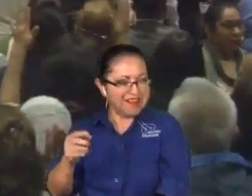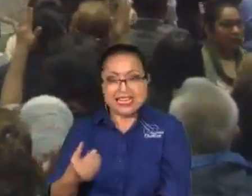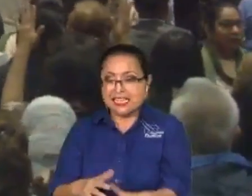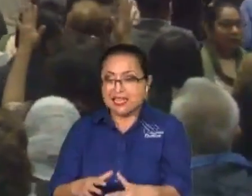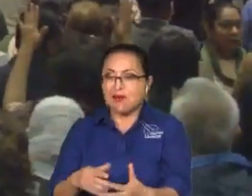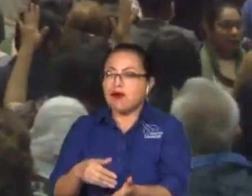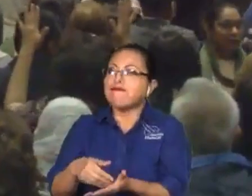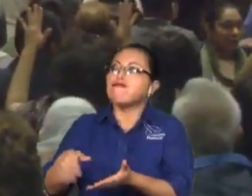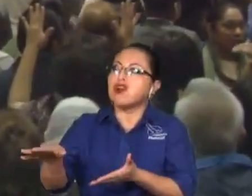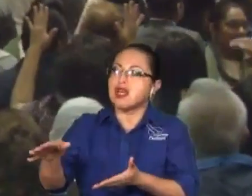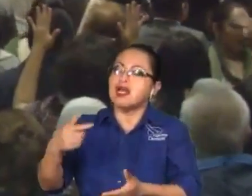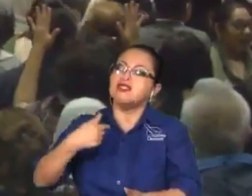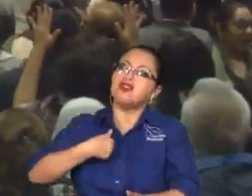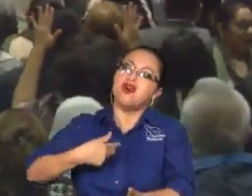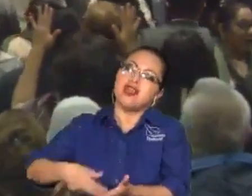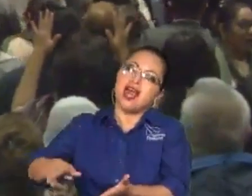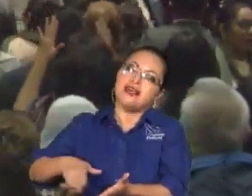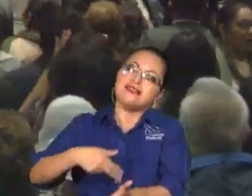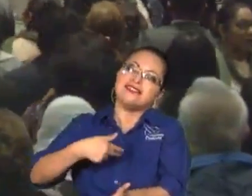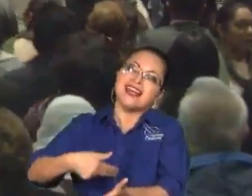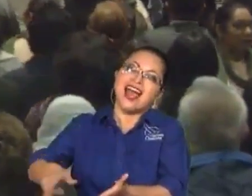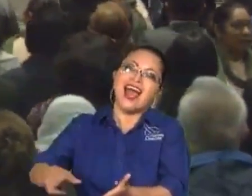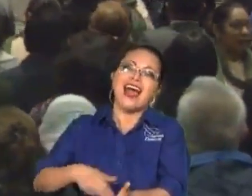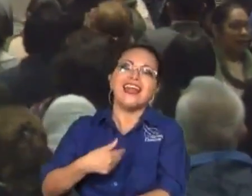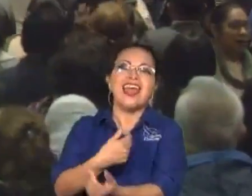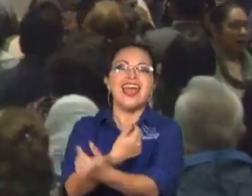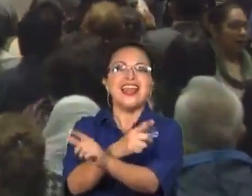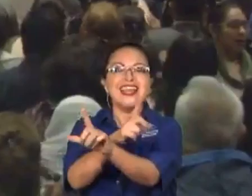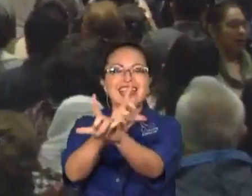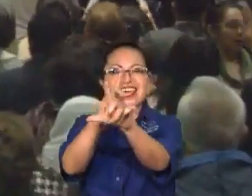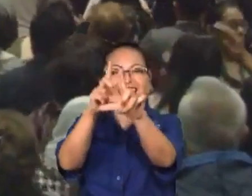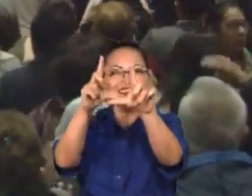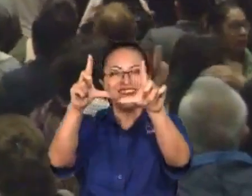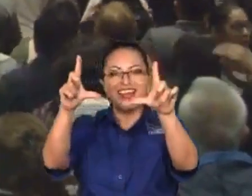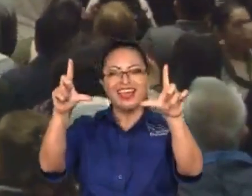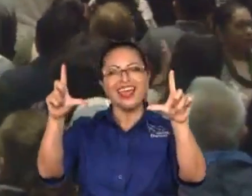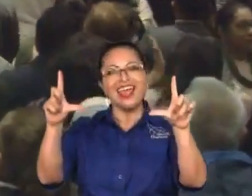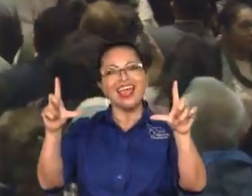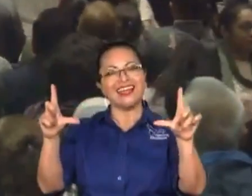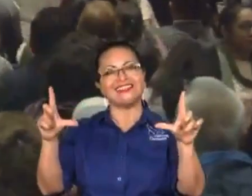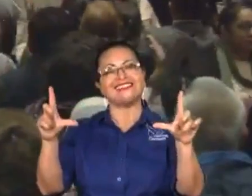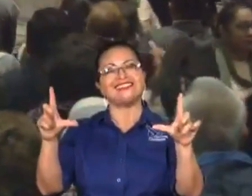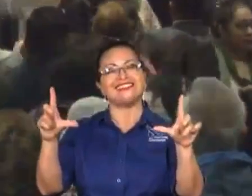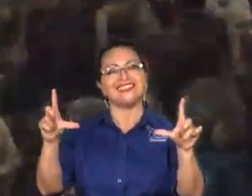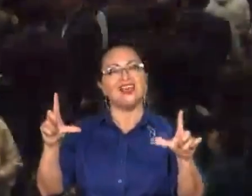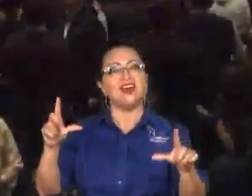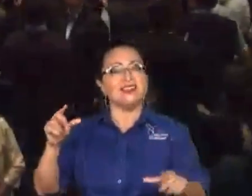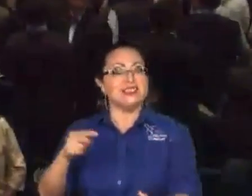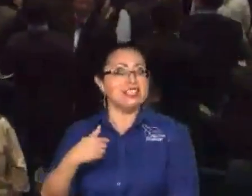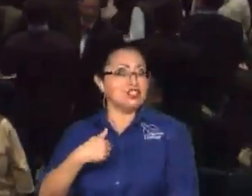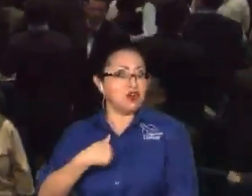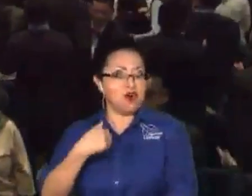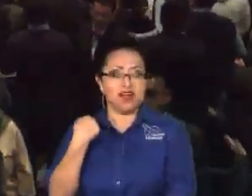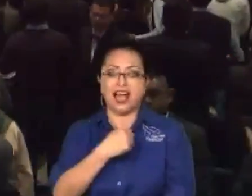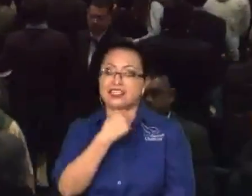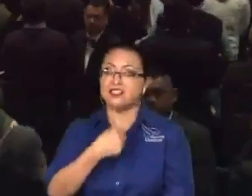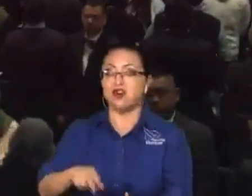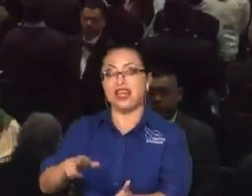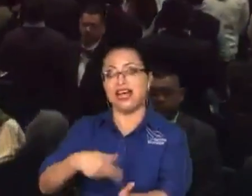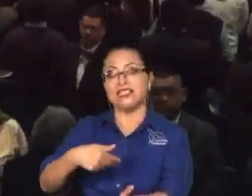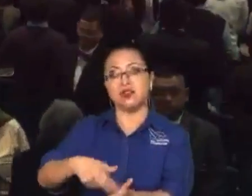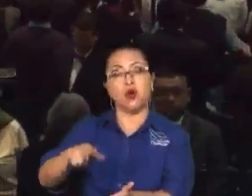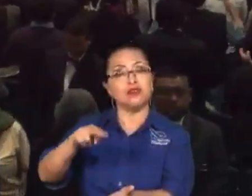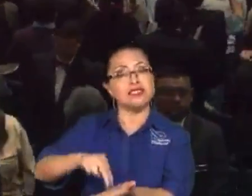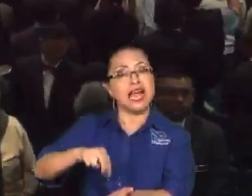el temor. Yo danzaré con libertad. Puedes danzar con libertad hoy. Por eso canto,